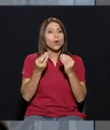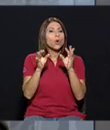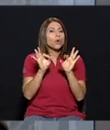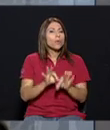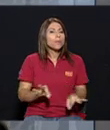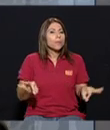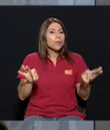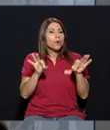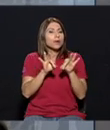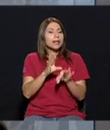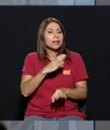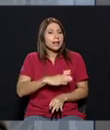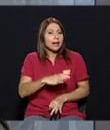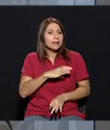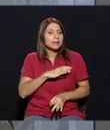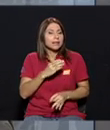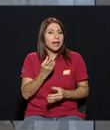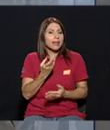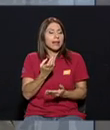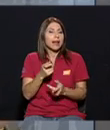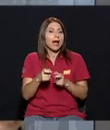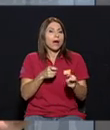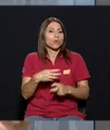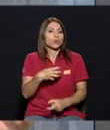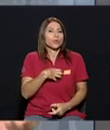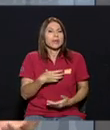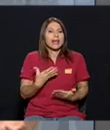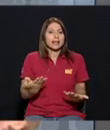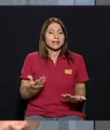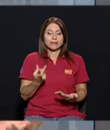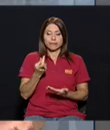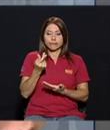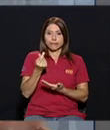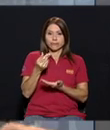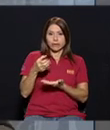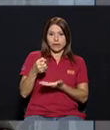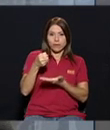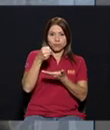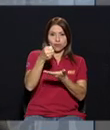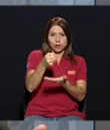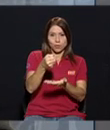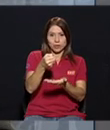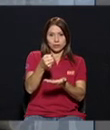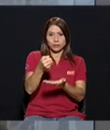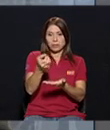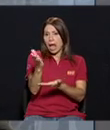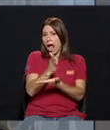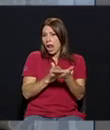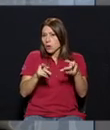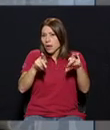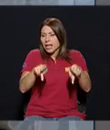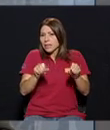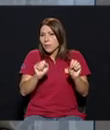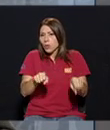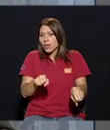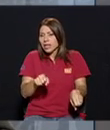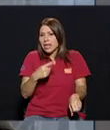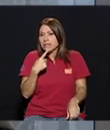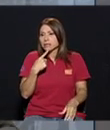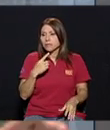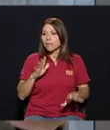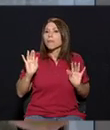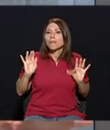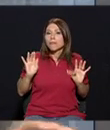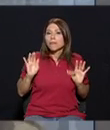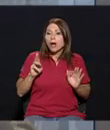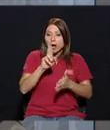aspecto importante de la autonomía es los recursos económicos que posee. Sí. Y alguna gente podría sentirse tentada a decir,